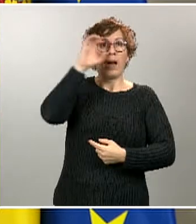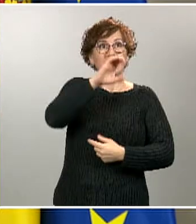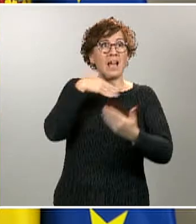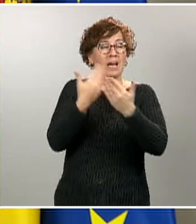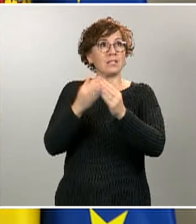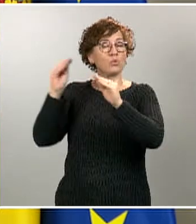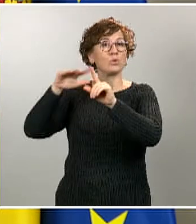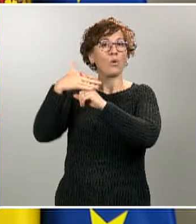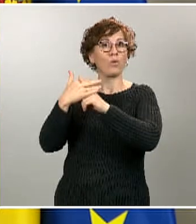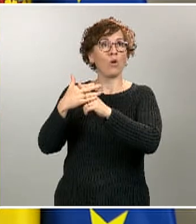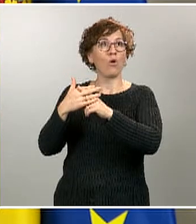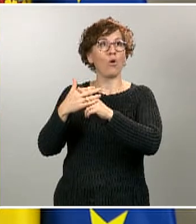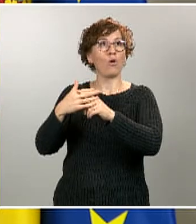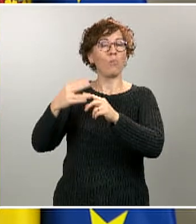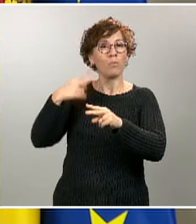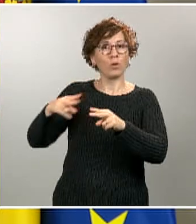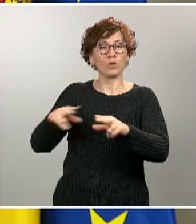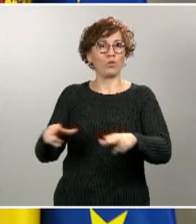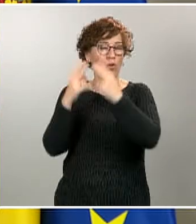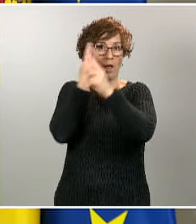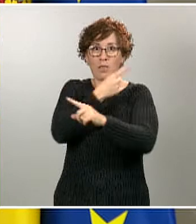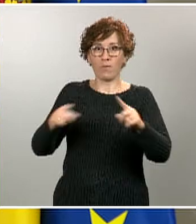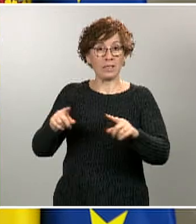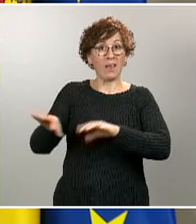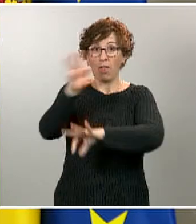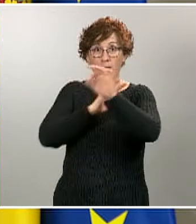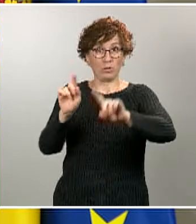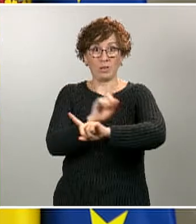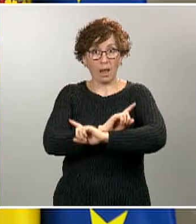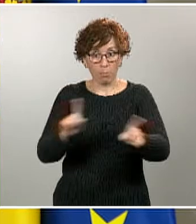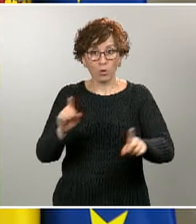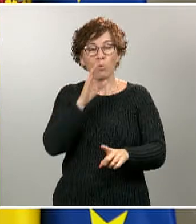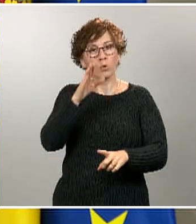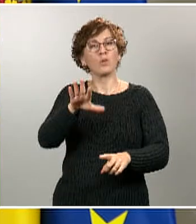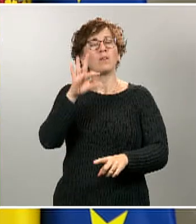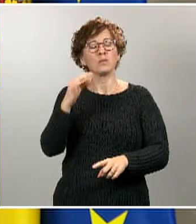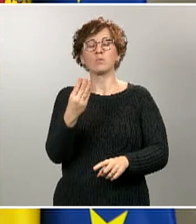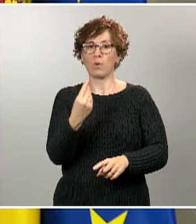muy complejas que, insisto, nadie las ha tomado